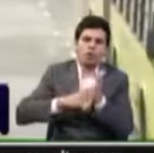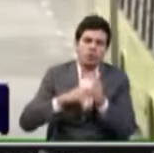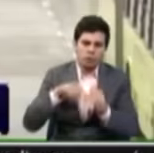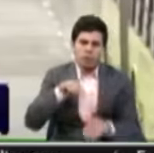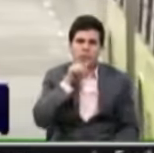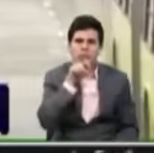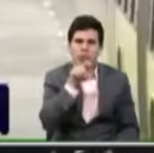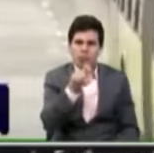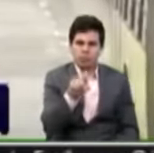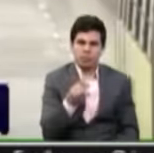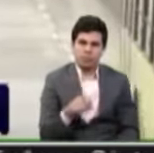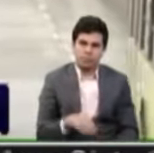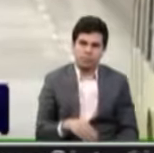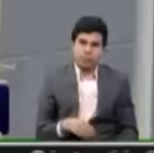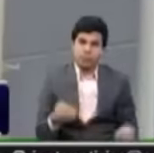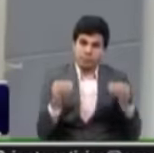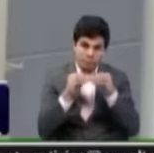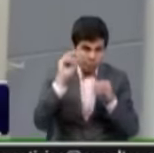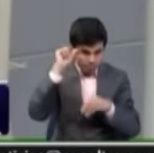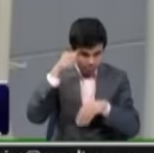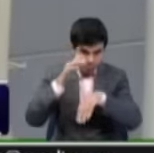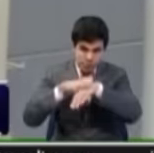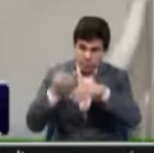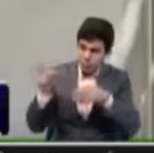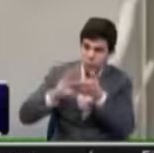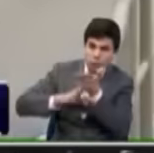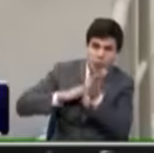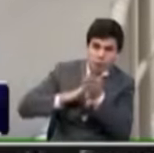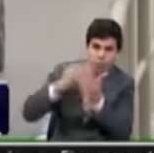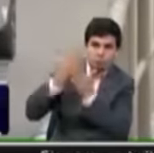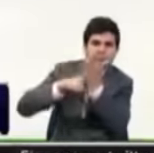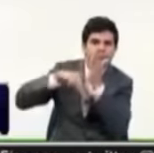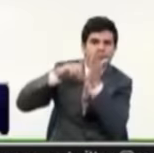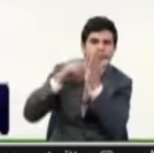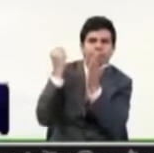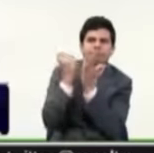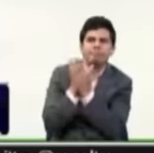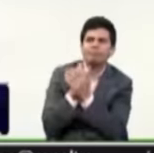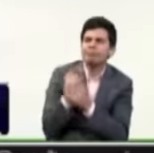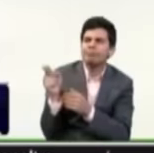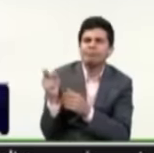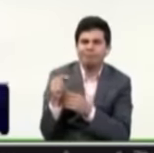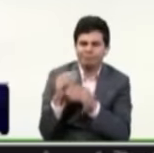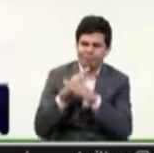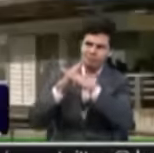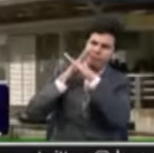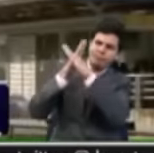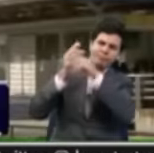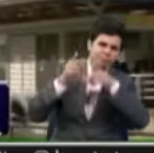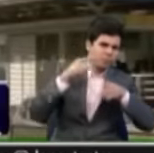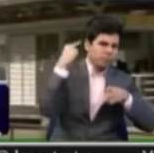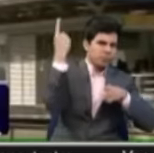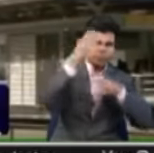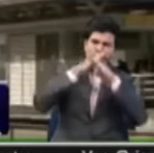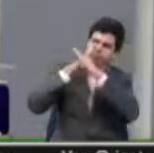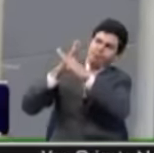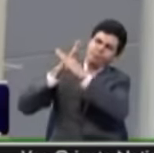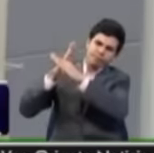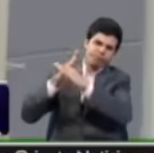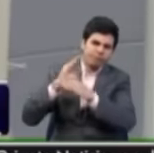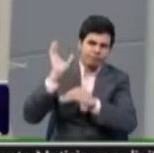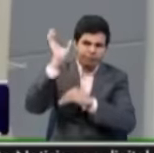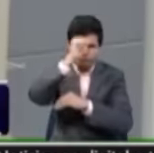Bucaramanga. Recordemos que en Florida Blanca este tipo de contratos solo ha generado rechazo e inconformidad.